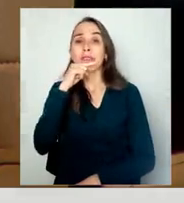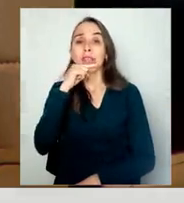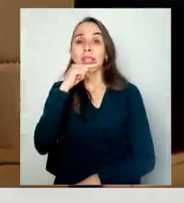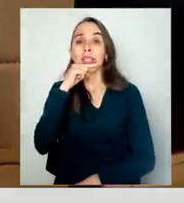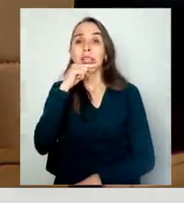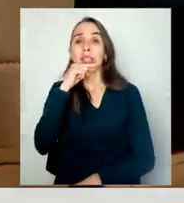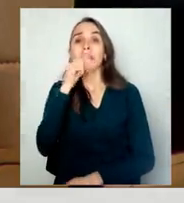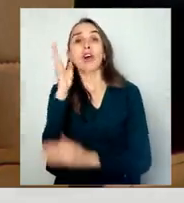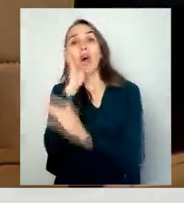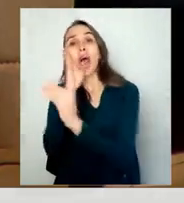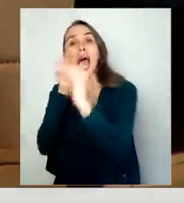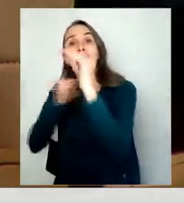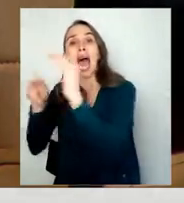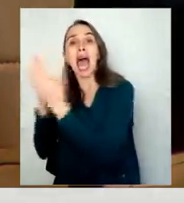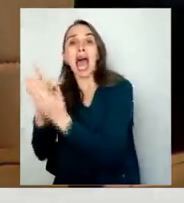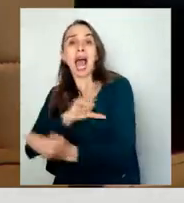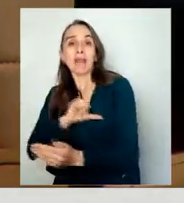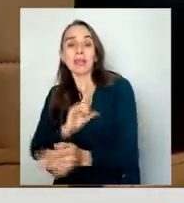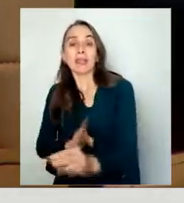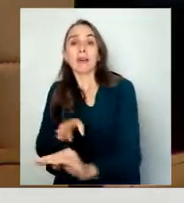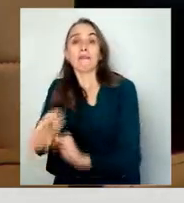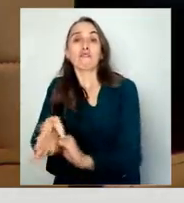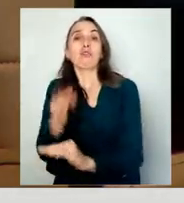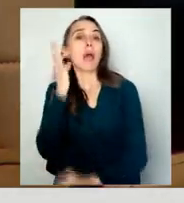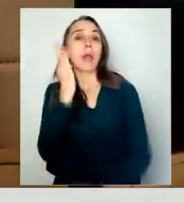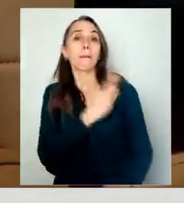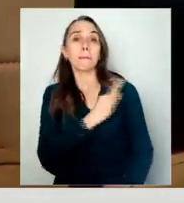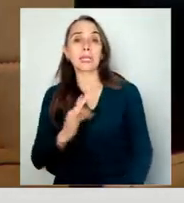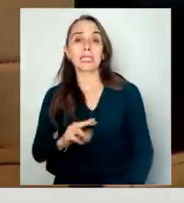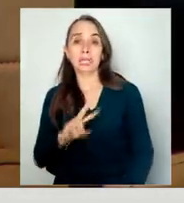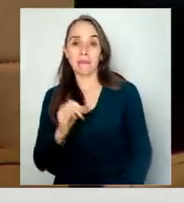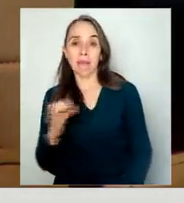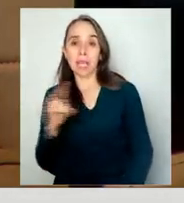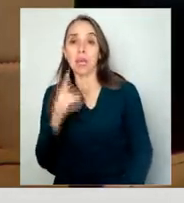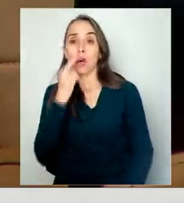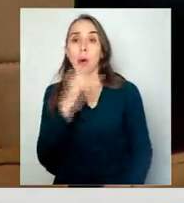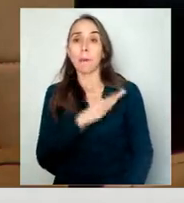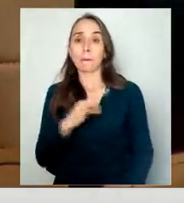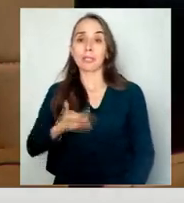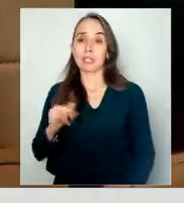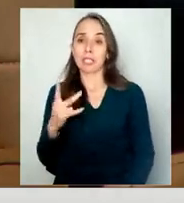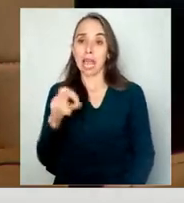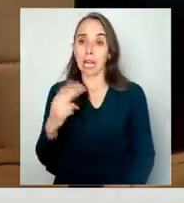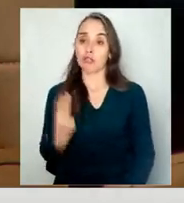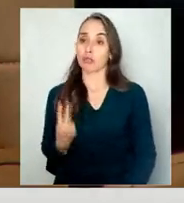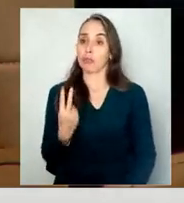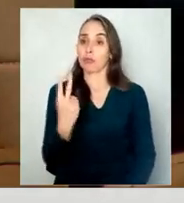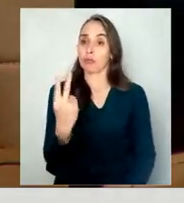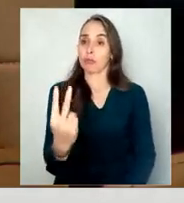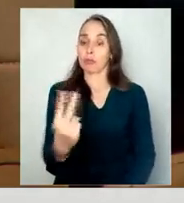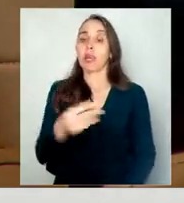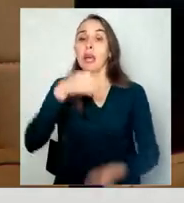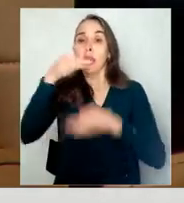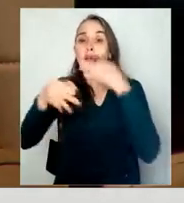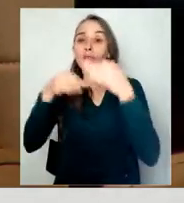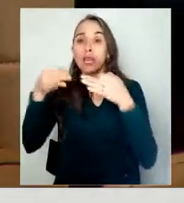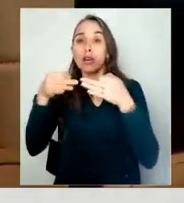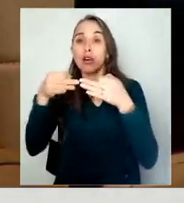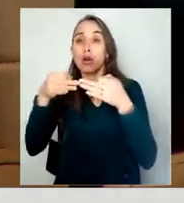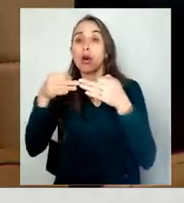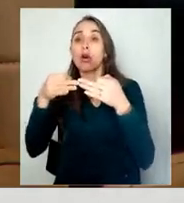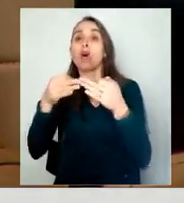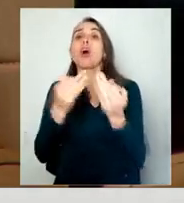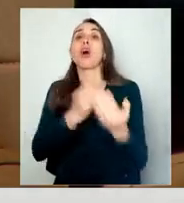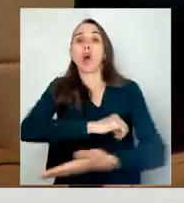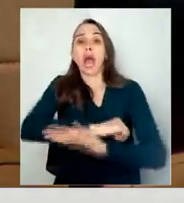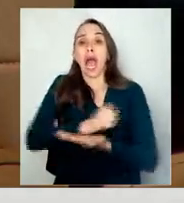de la ministra Camila vallejos y del ministro Giorgio Jackson que hicieron anuncios respecto a la ayuda y beneficios